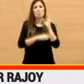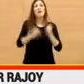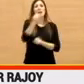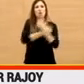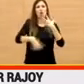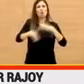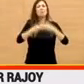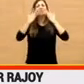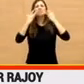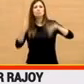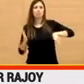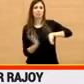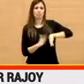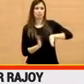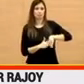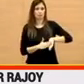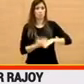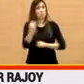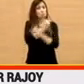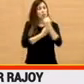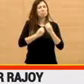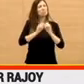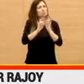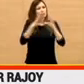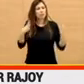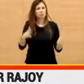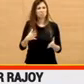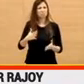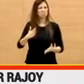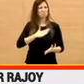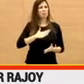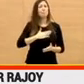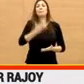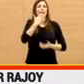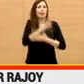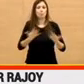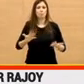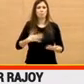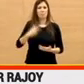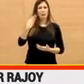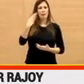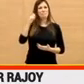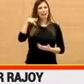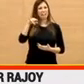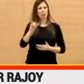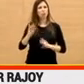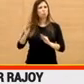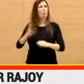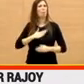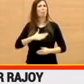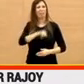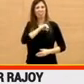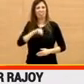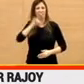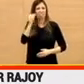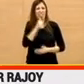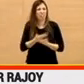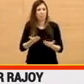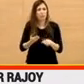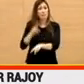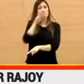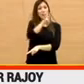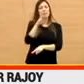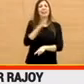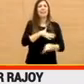económico que cuestione la propiedad privada, por ejemplo, de Bankia. El Partido Popular quiere privatizar Bankia. ¿Qué va a hacer el Partido